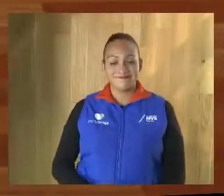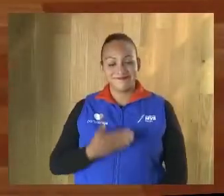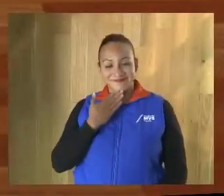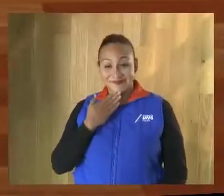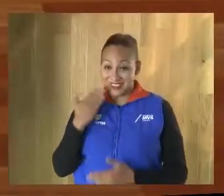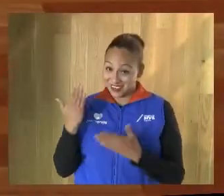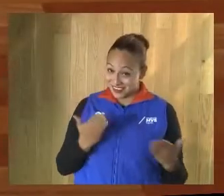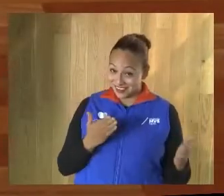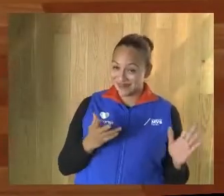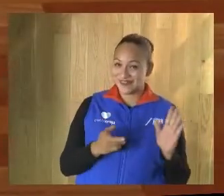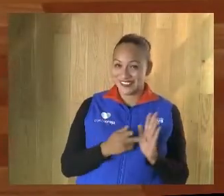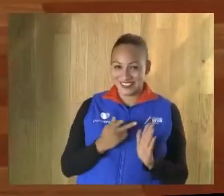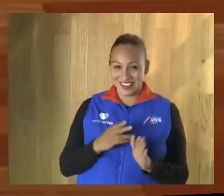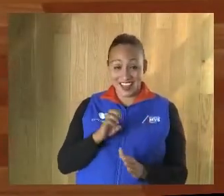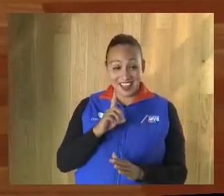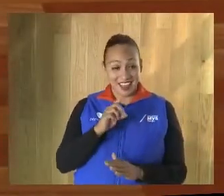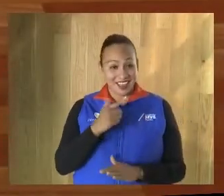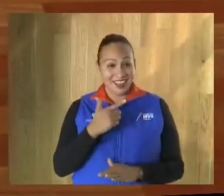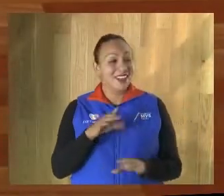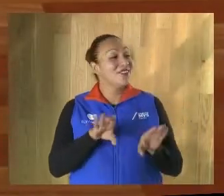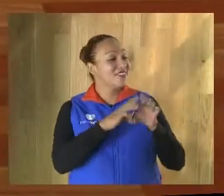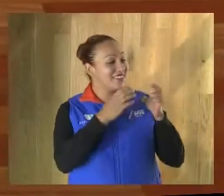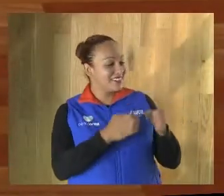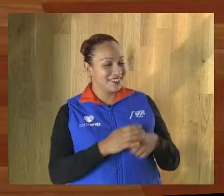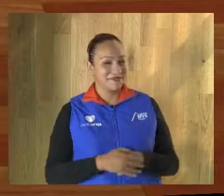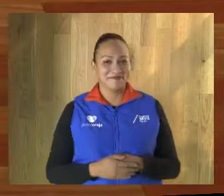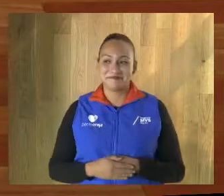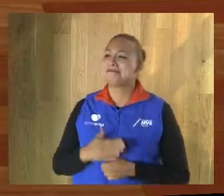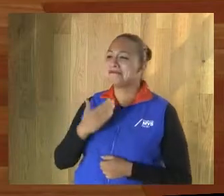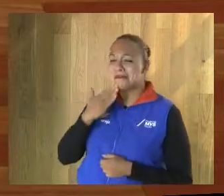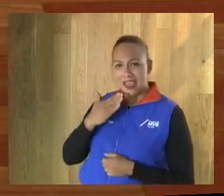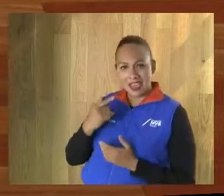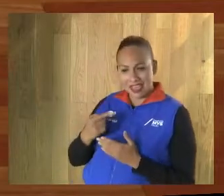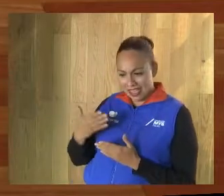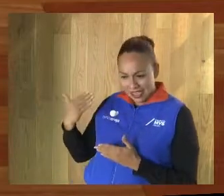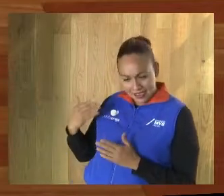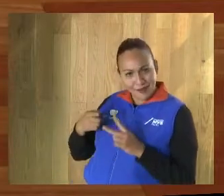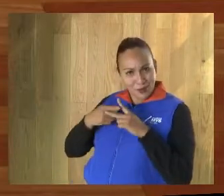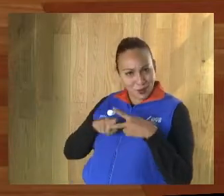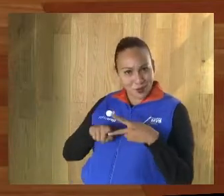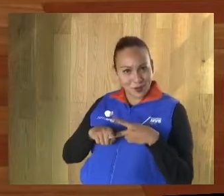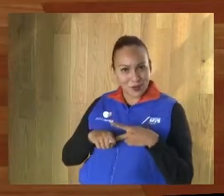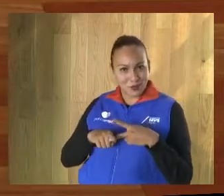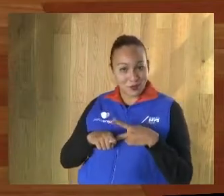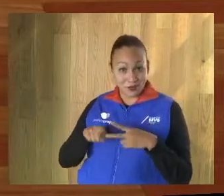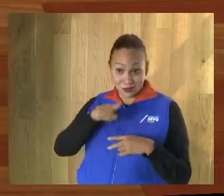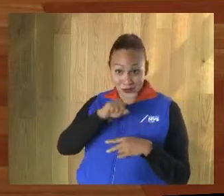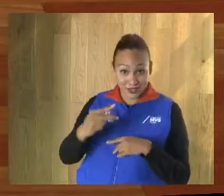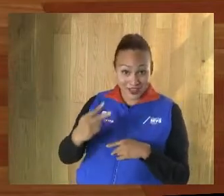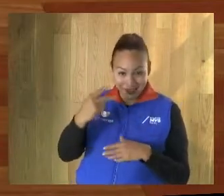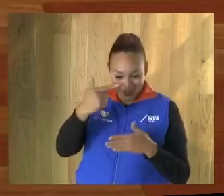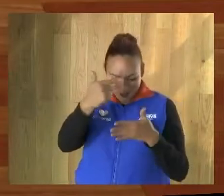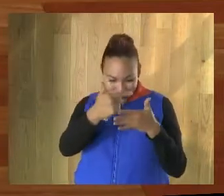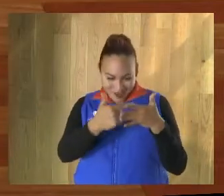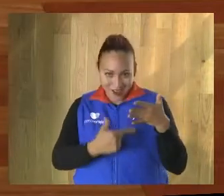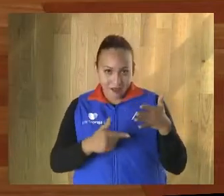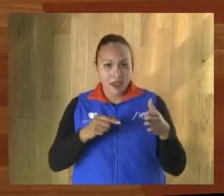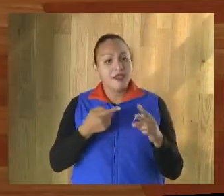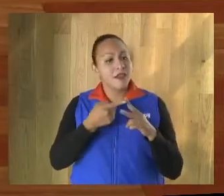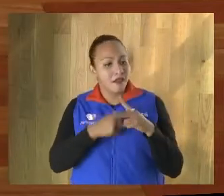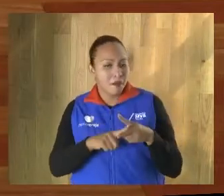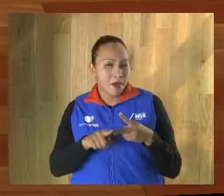Bienvenidos de regreso, Edgar, ¿cómo estás? Bien, pues ya empezamos hace ratito y esperemos que ya estén siguiendo el programa, ya pasamos los foros